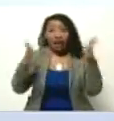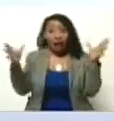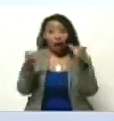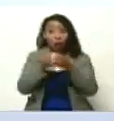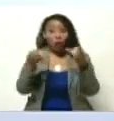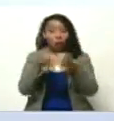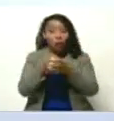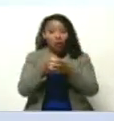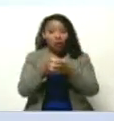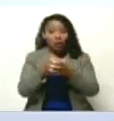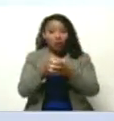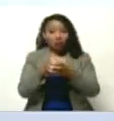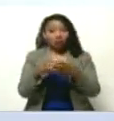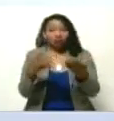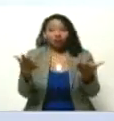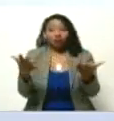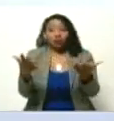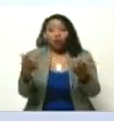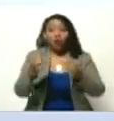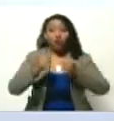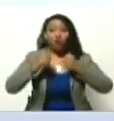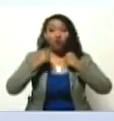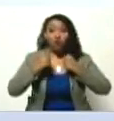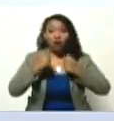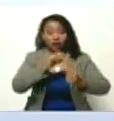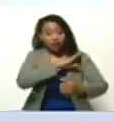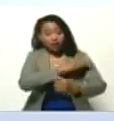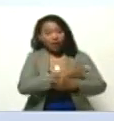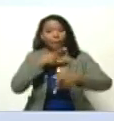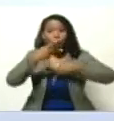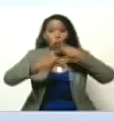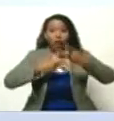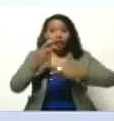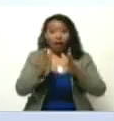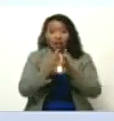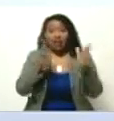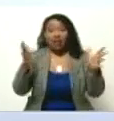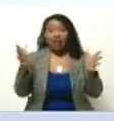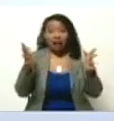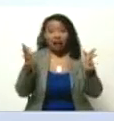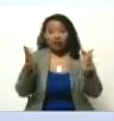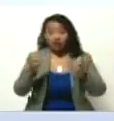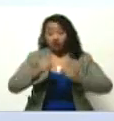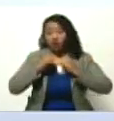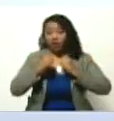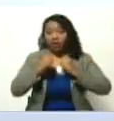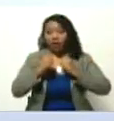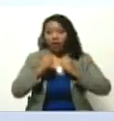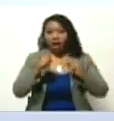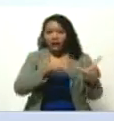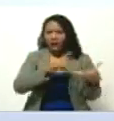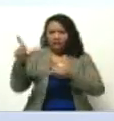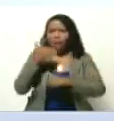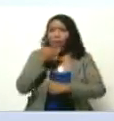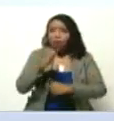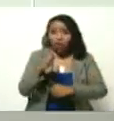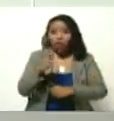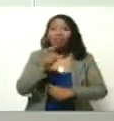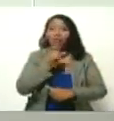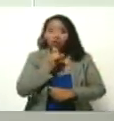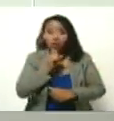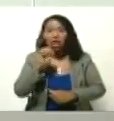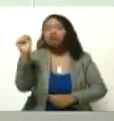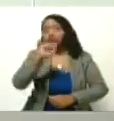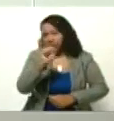gran polo, una fuerza política pues, una gran fuerza política. ¿Listos para los próximos retos? Sí, estamos listos para los